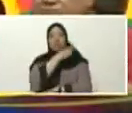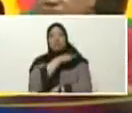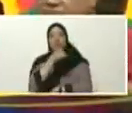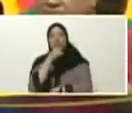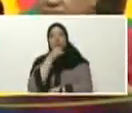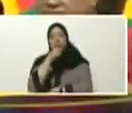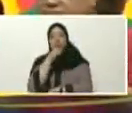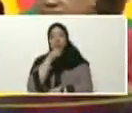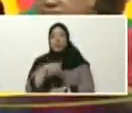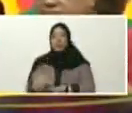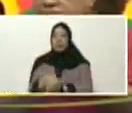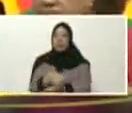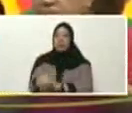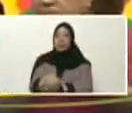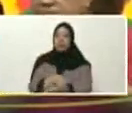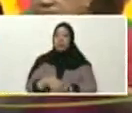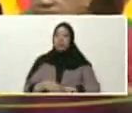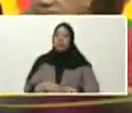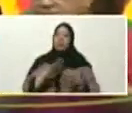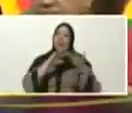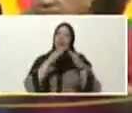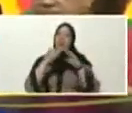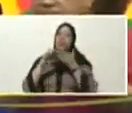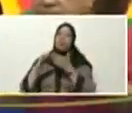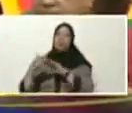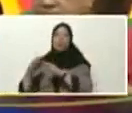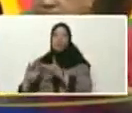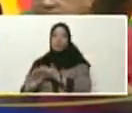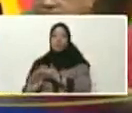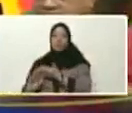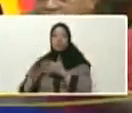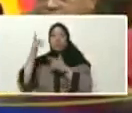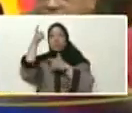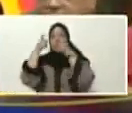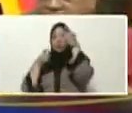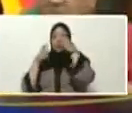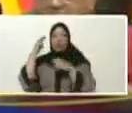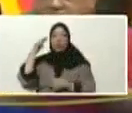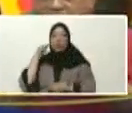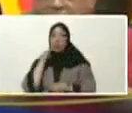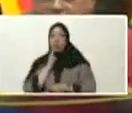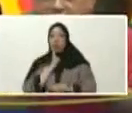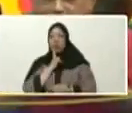jefes de calle, comunidad, VCH.